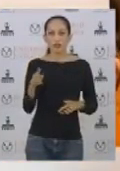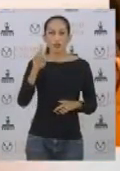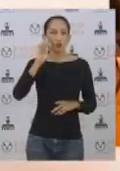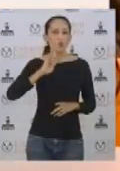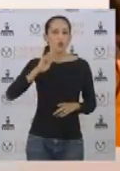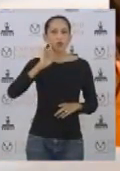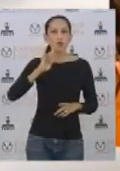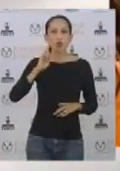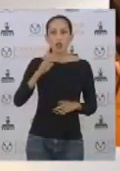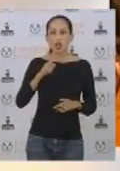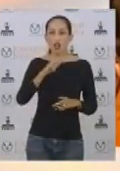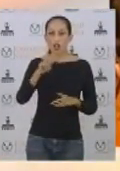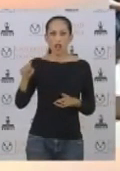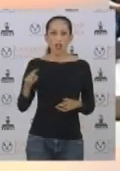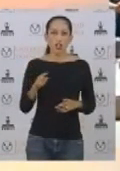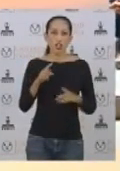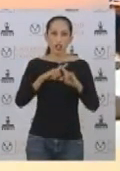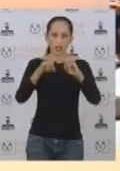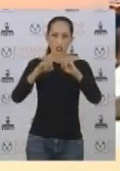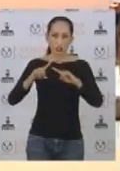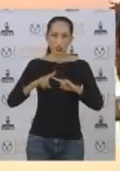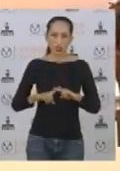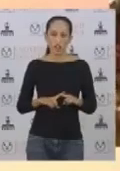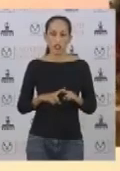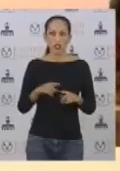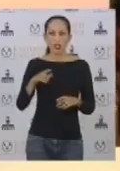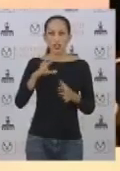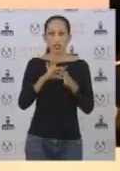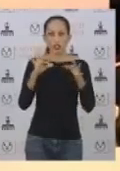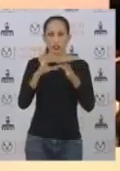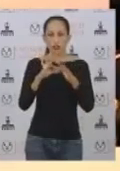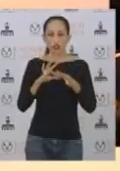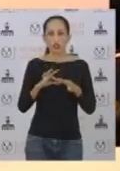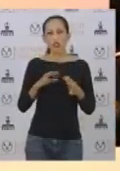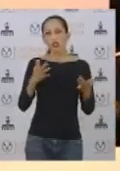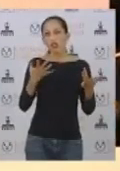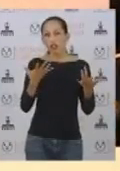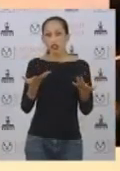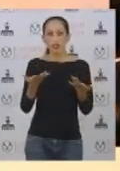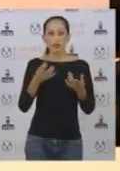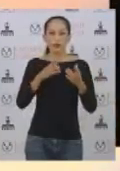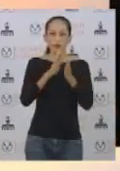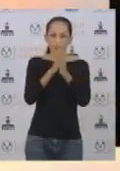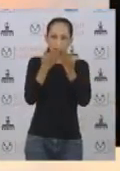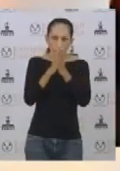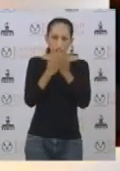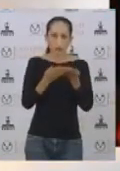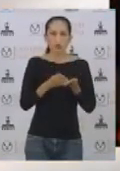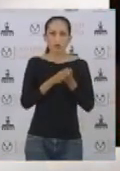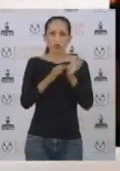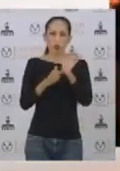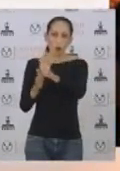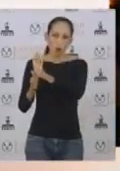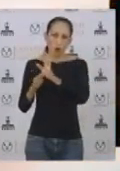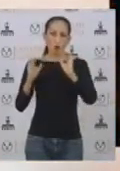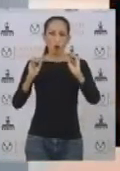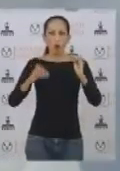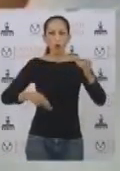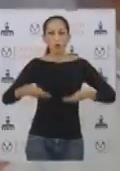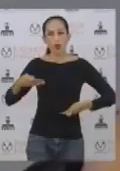Sainz, coordinadora del evento, quien destacó que en el marco de este festival se habrán de realizar presentaciones de libros y puestas en